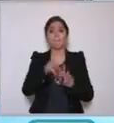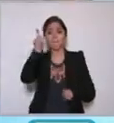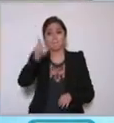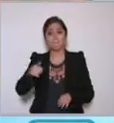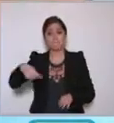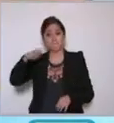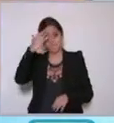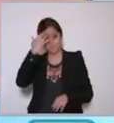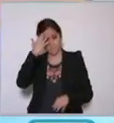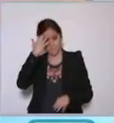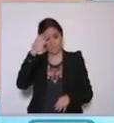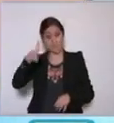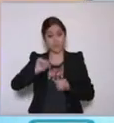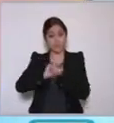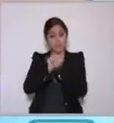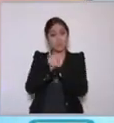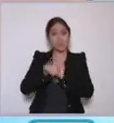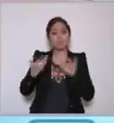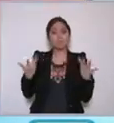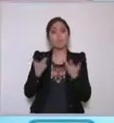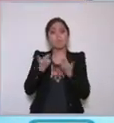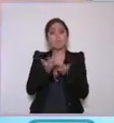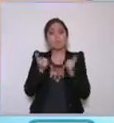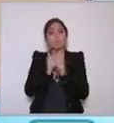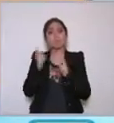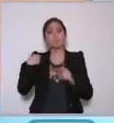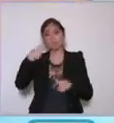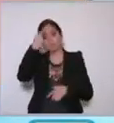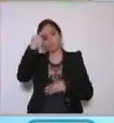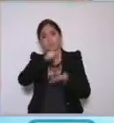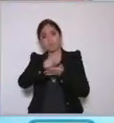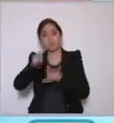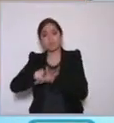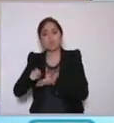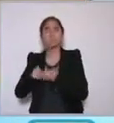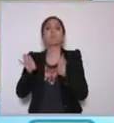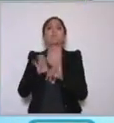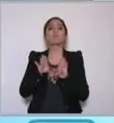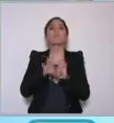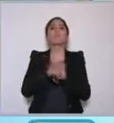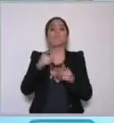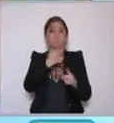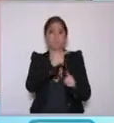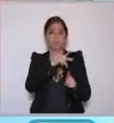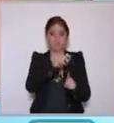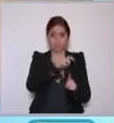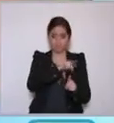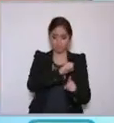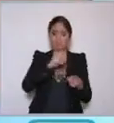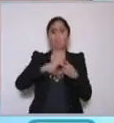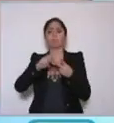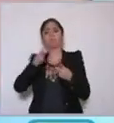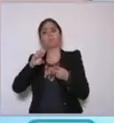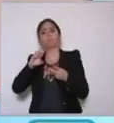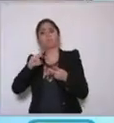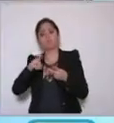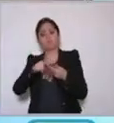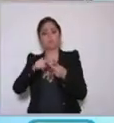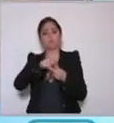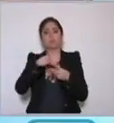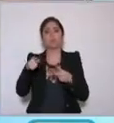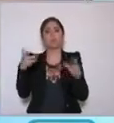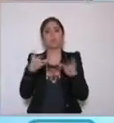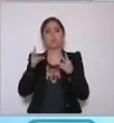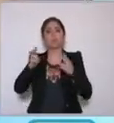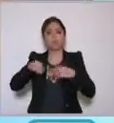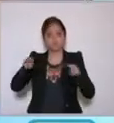Ahí se forma una mancuerna de composición entre Greñas y Huizar, haciendo uno la